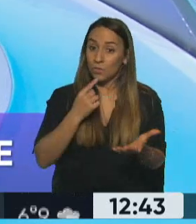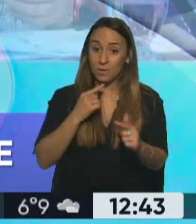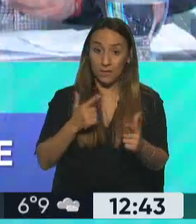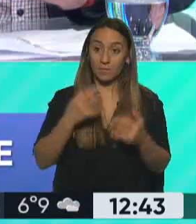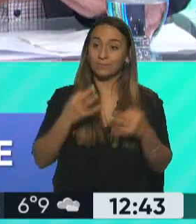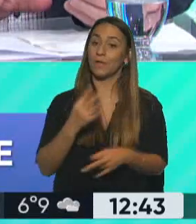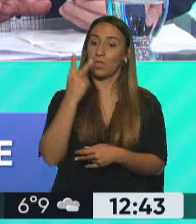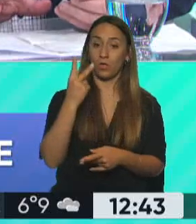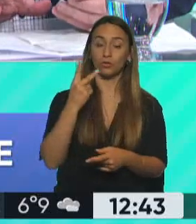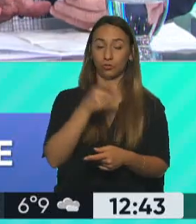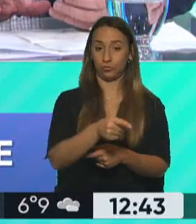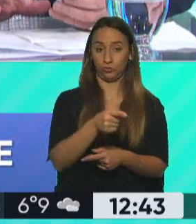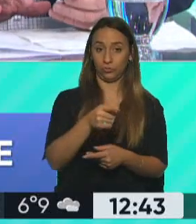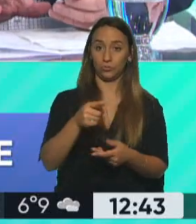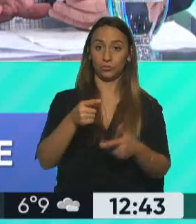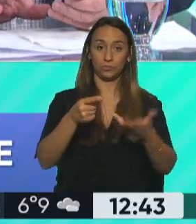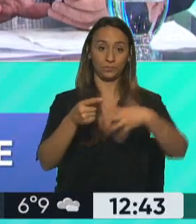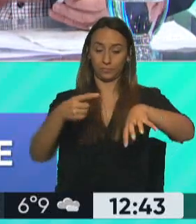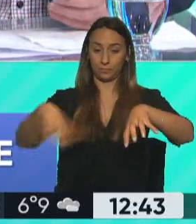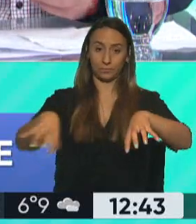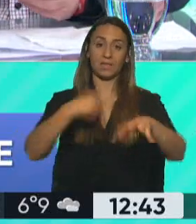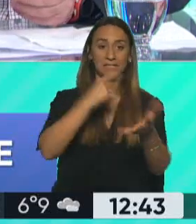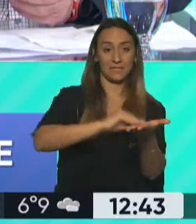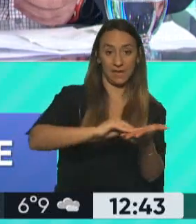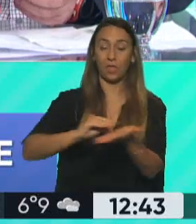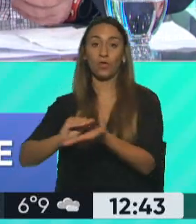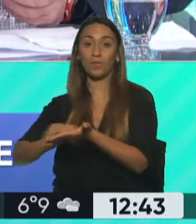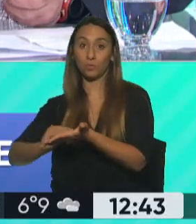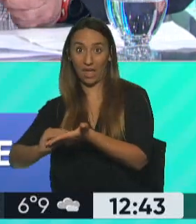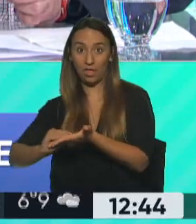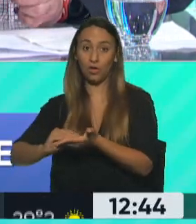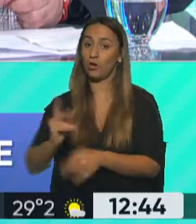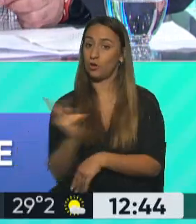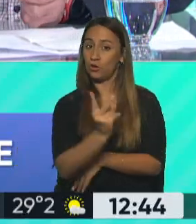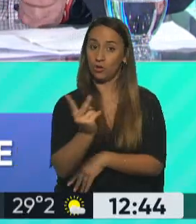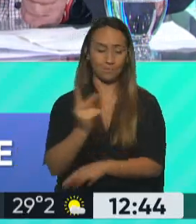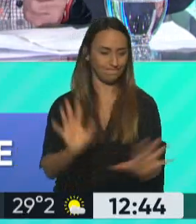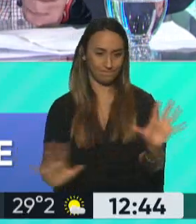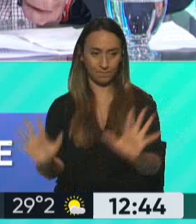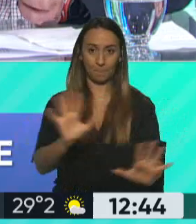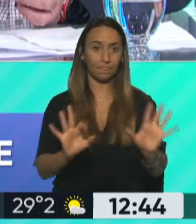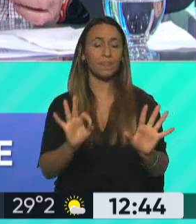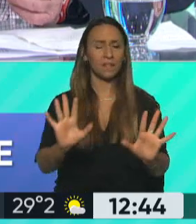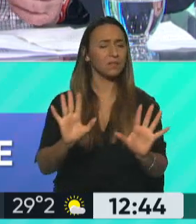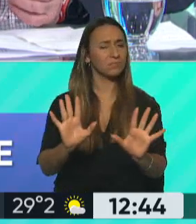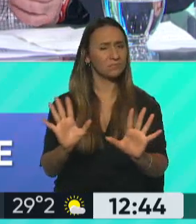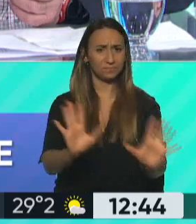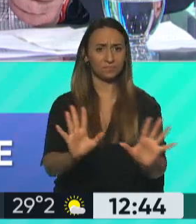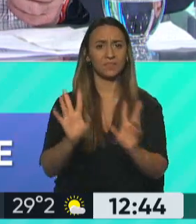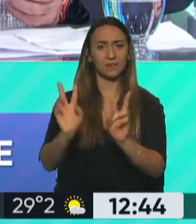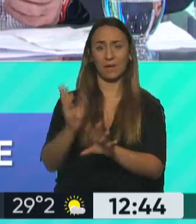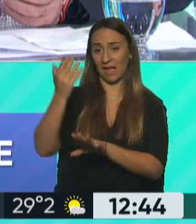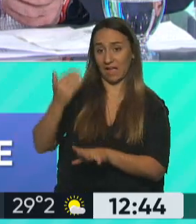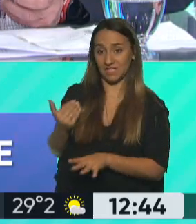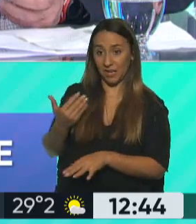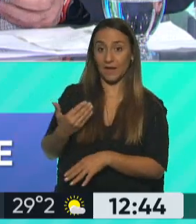tanto en el Senado como en las cámaras de diputados de la Nación, más allá que la elección de ayer también consagró a la